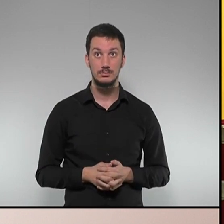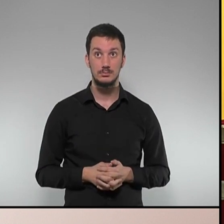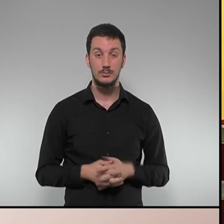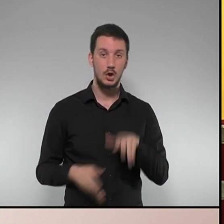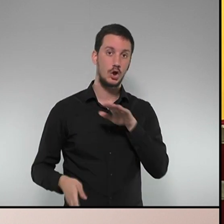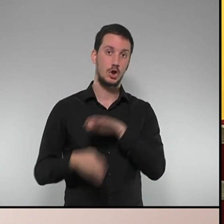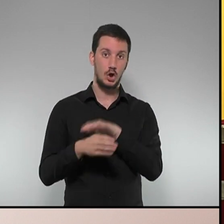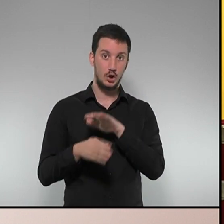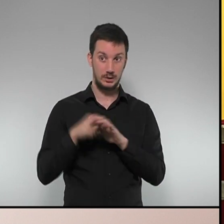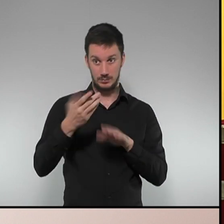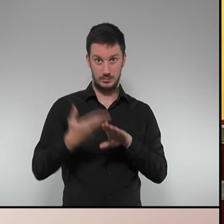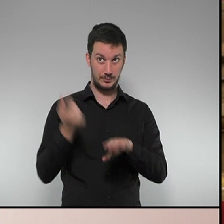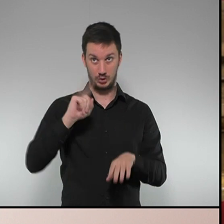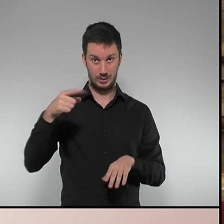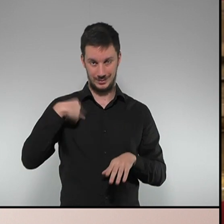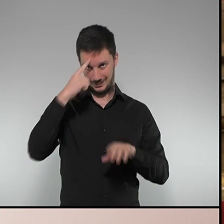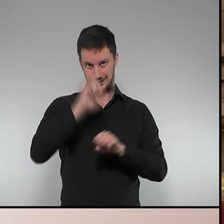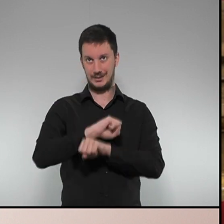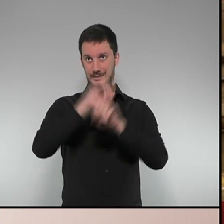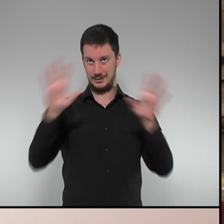continuï. Vostè no ho retira, ens ha quedat clar.